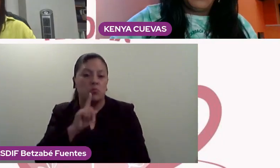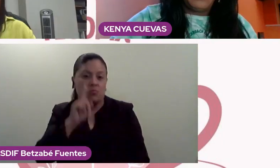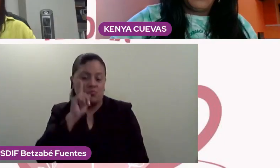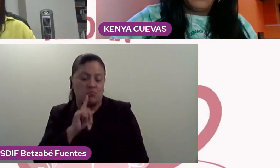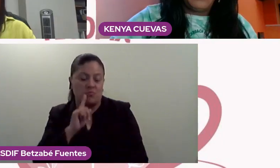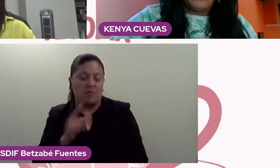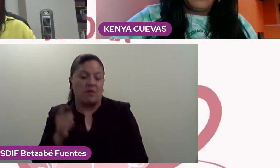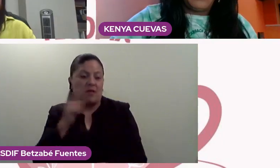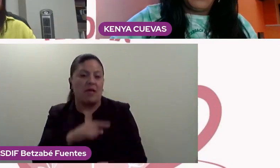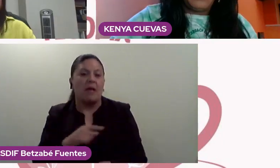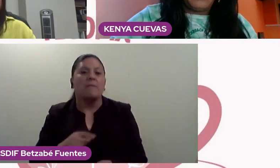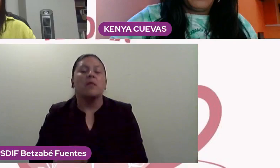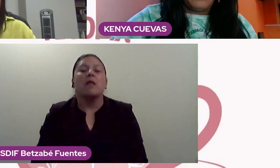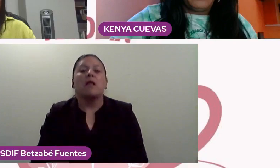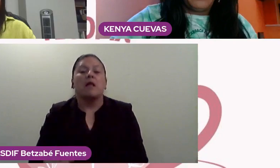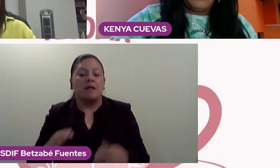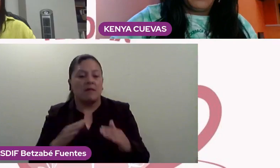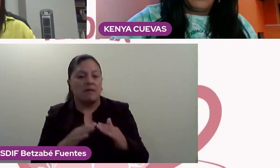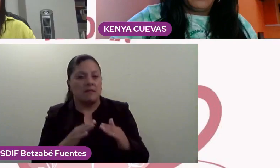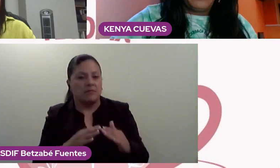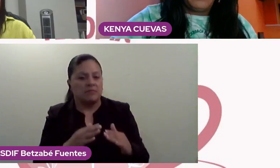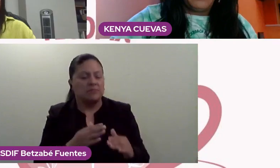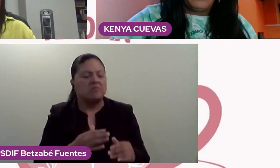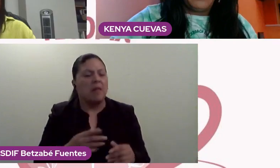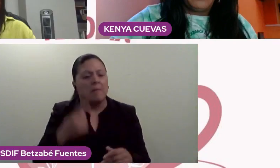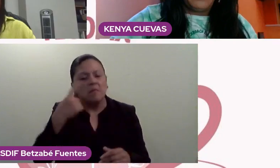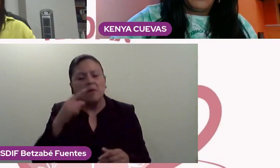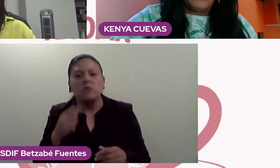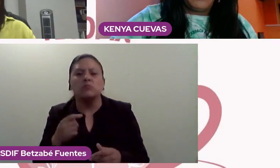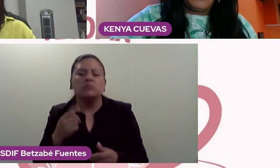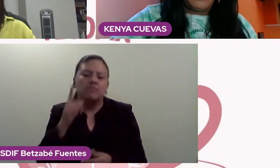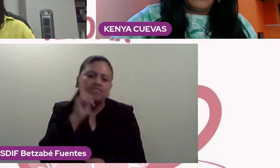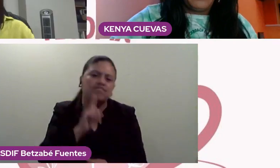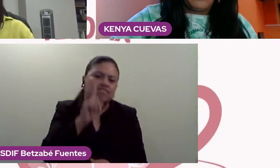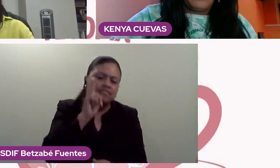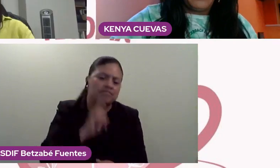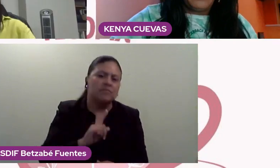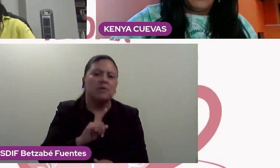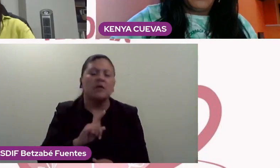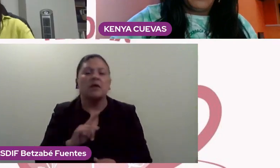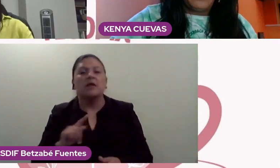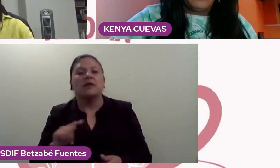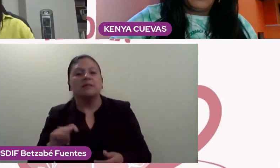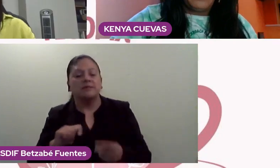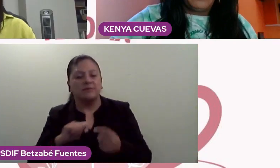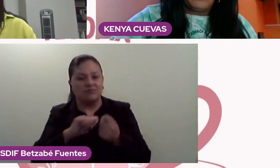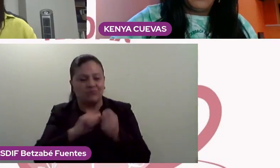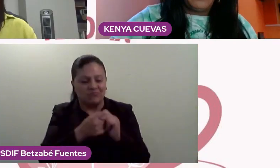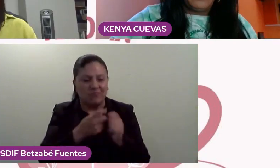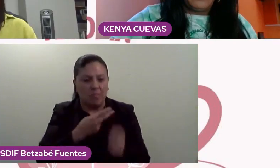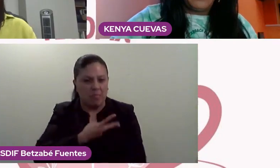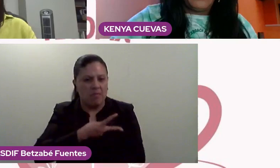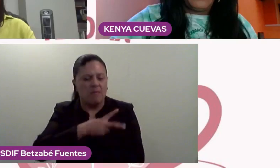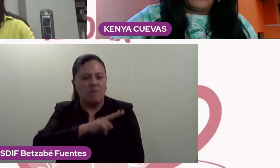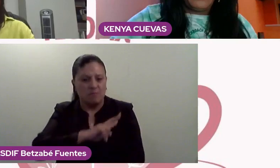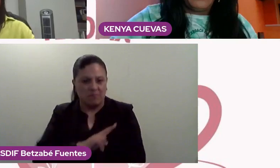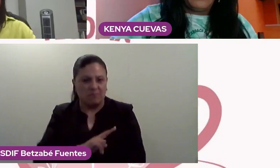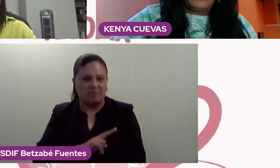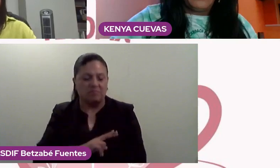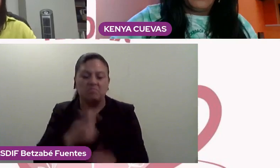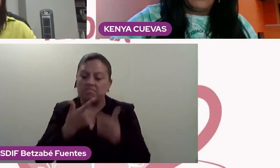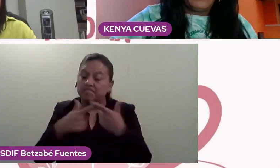Paola Buenrostro, con el que sigue apoyando a que las mujeres trans puedan llevar una vida digna y libre de violencia. De igual forma,